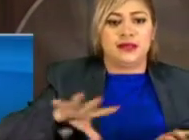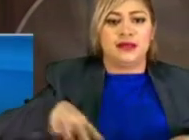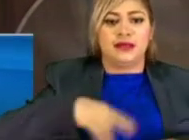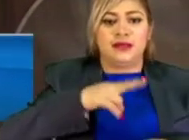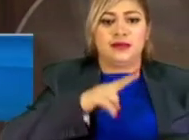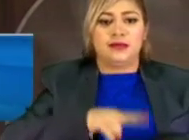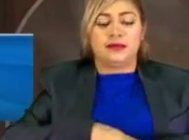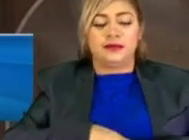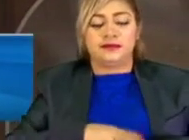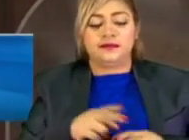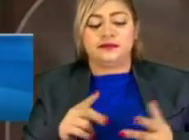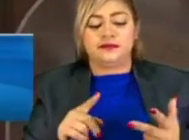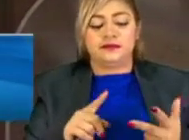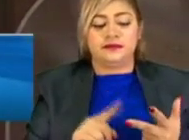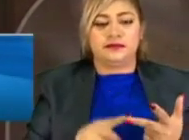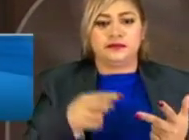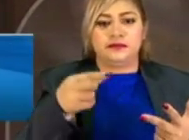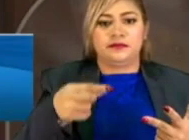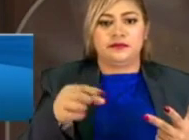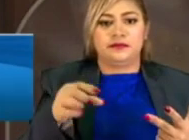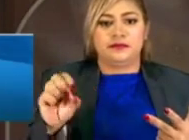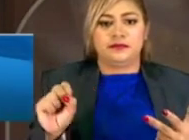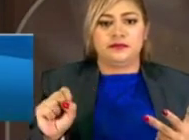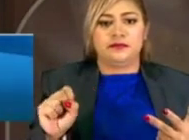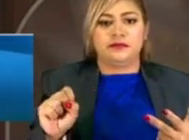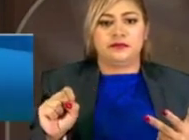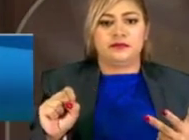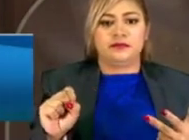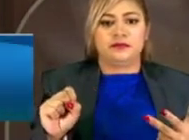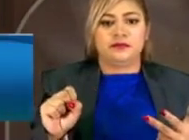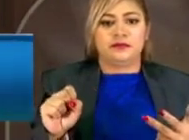Gerardo Solís, Contralor General de la República,